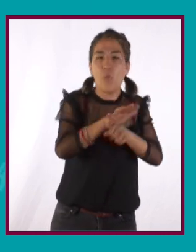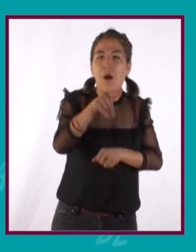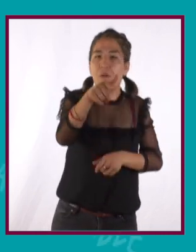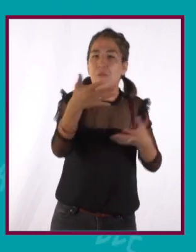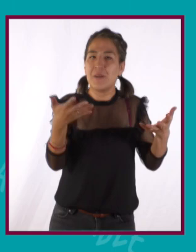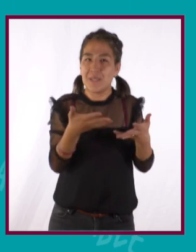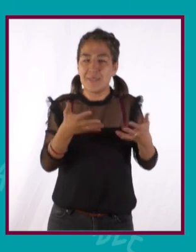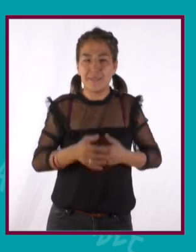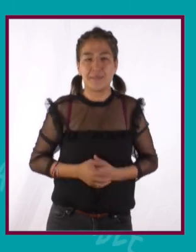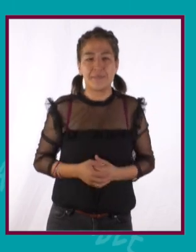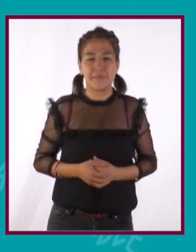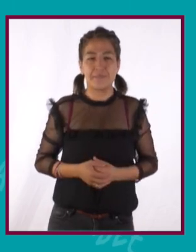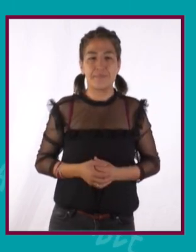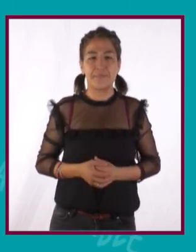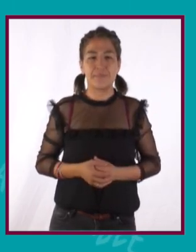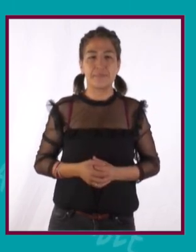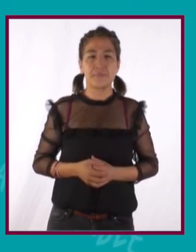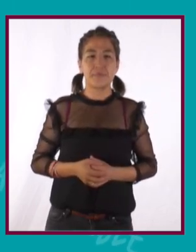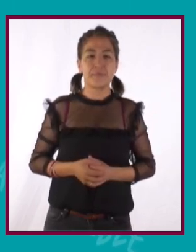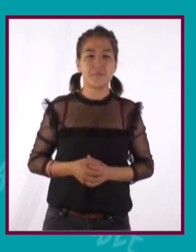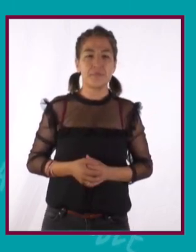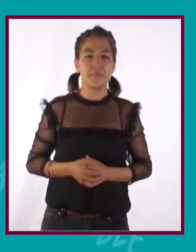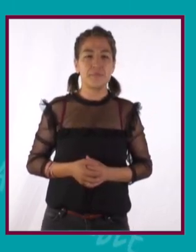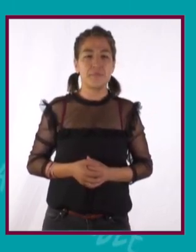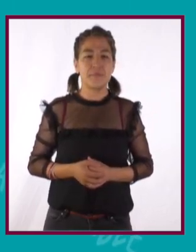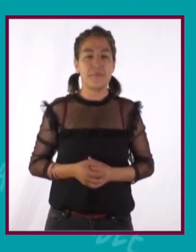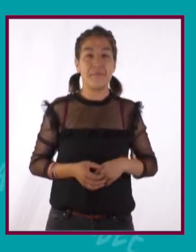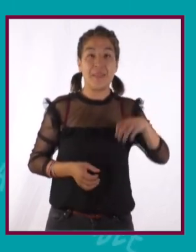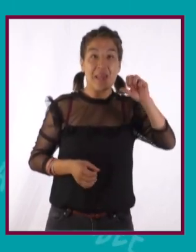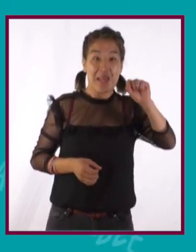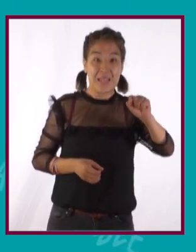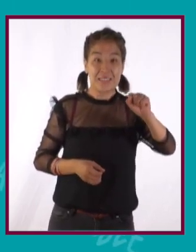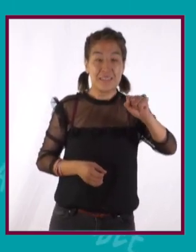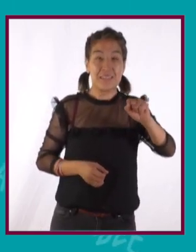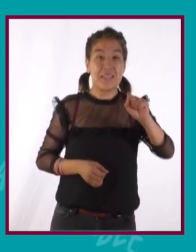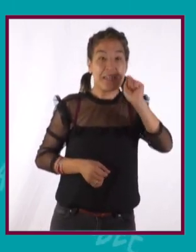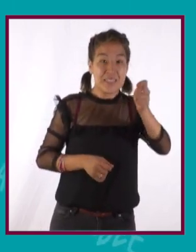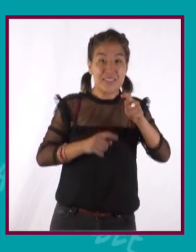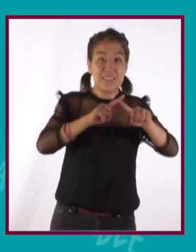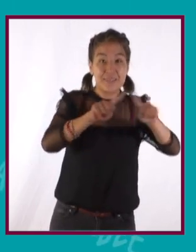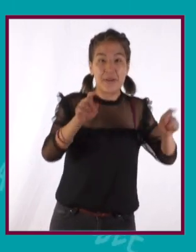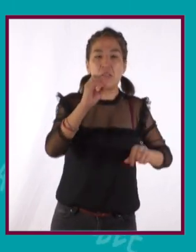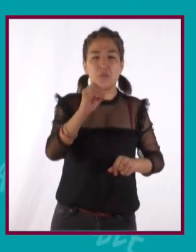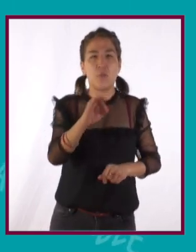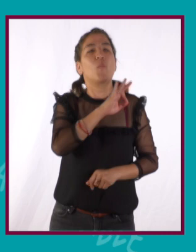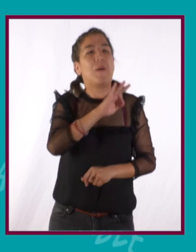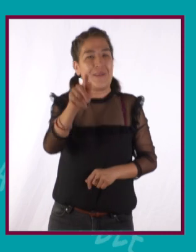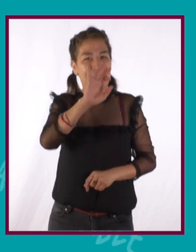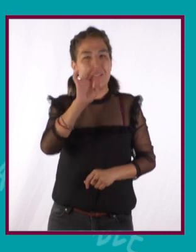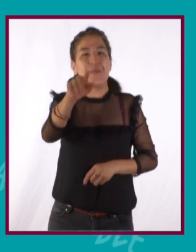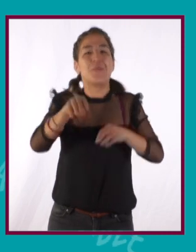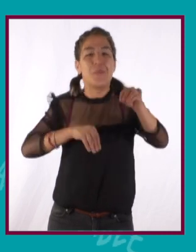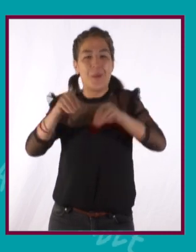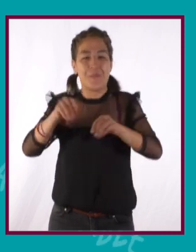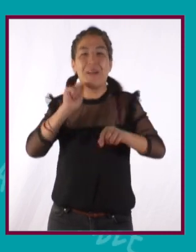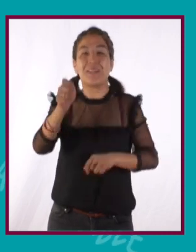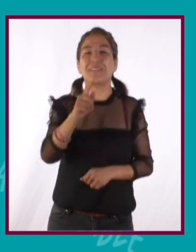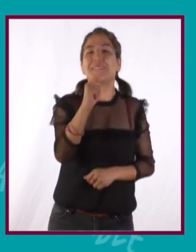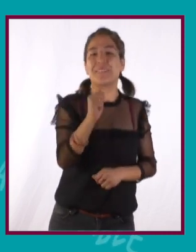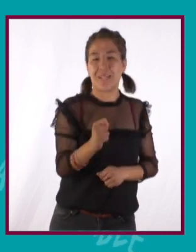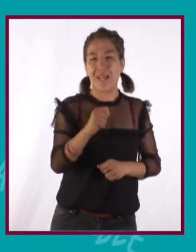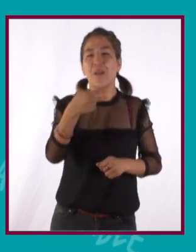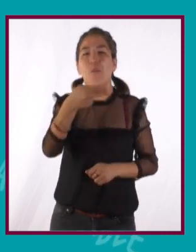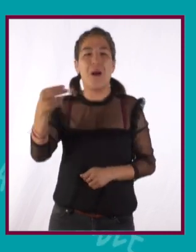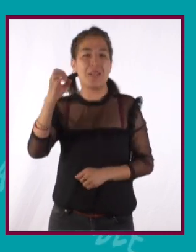el movimiento que se haga. El segundo lema dice que si S es diferente de 0, es posible hacer un movimiento para que T